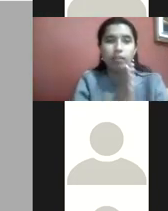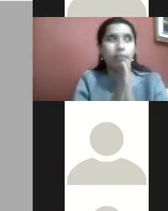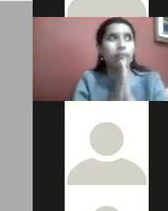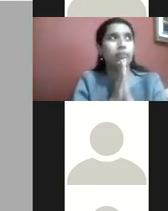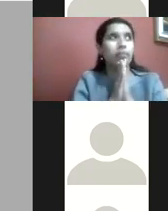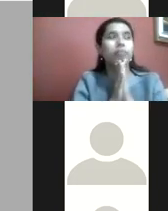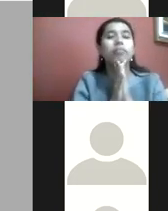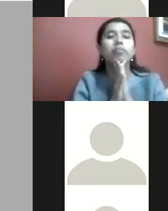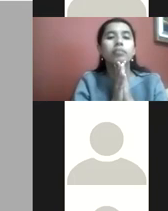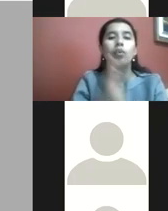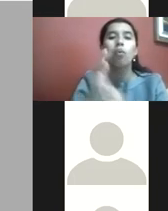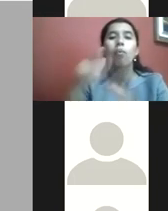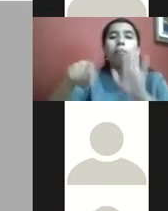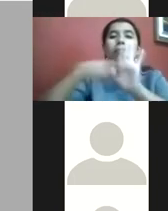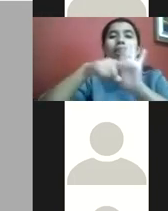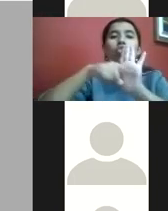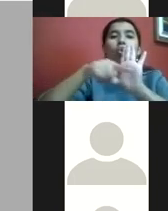Aparecen con signo menor.